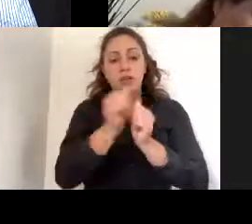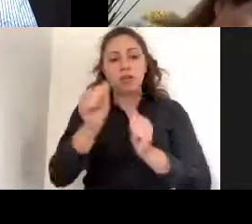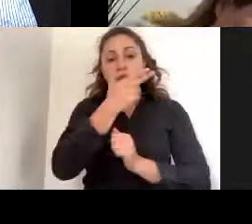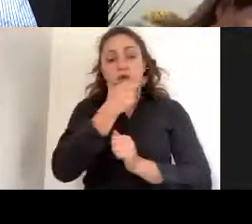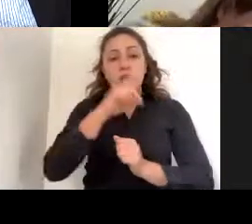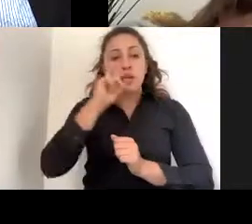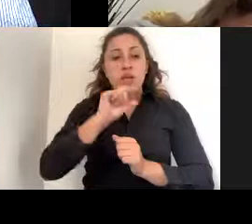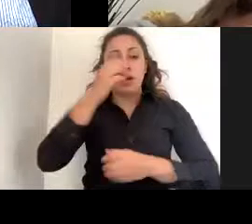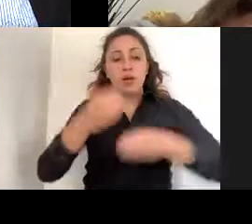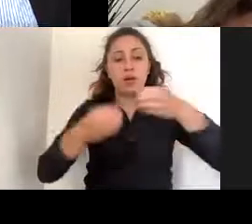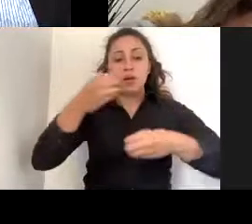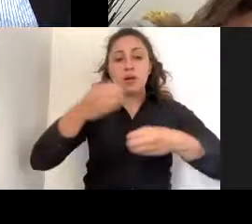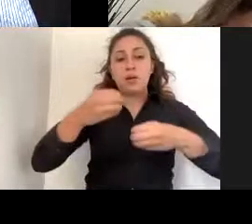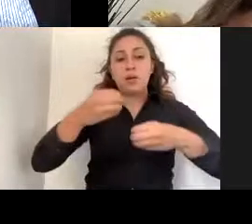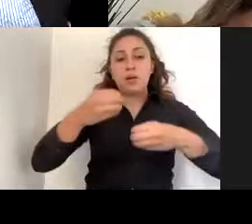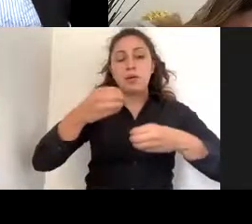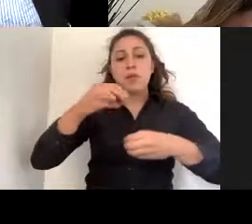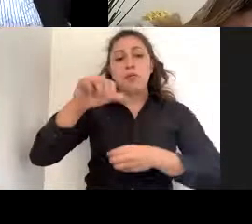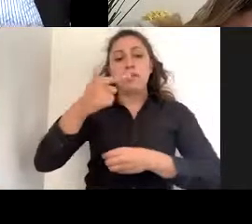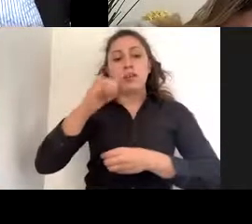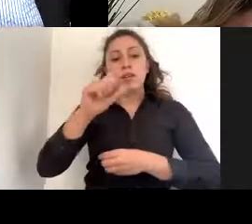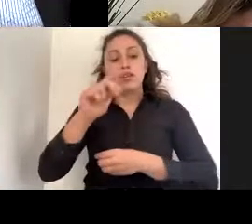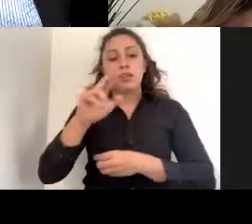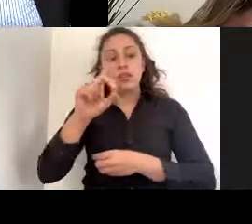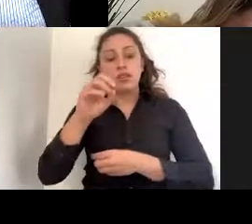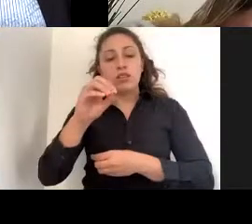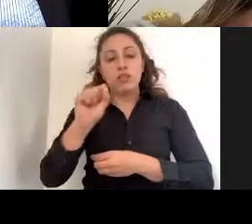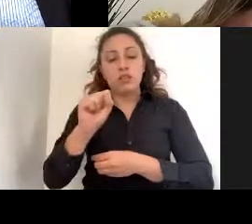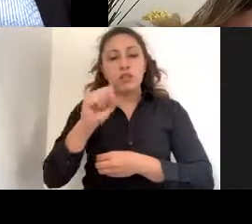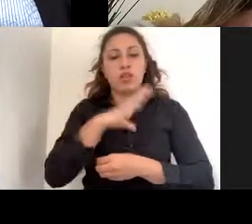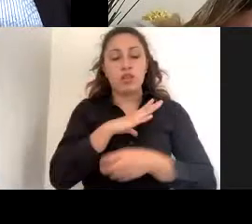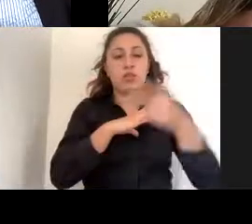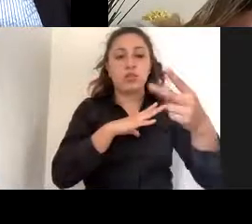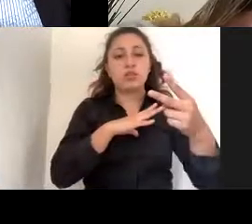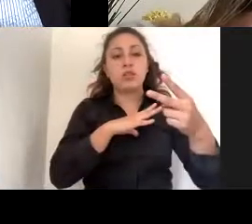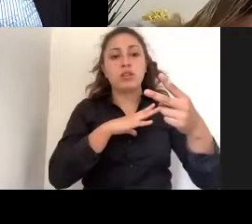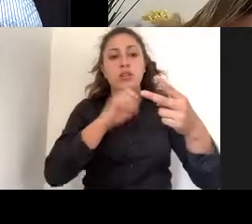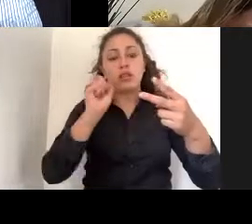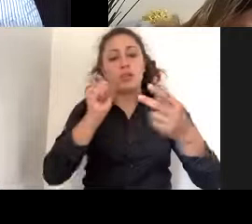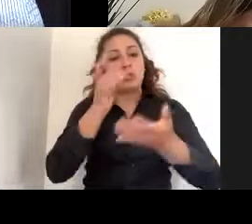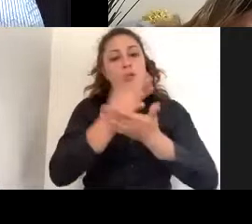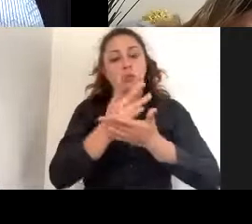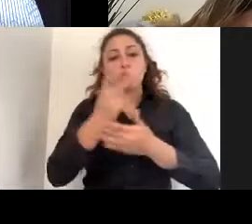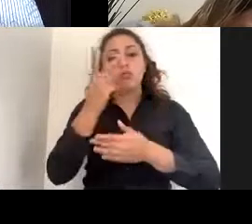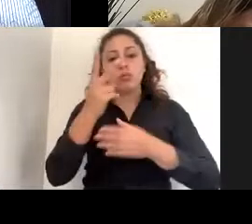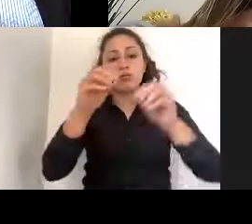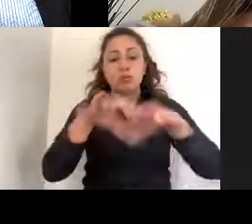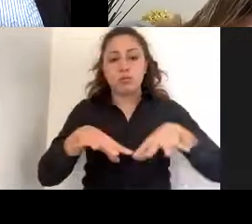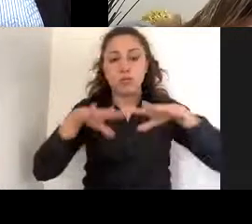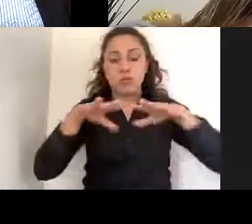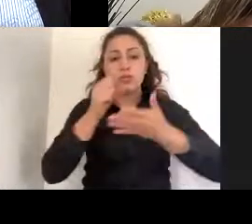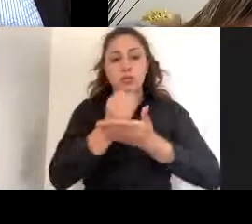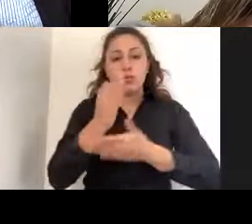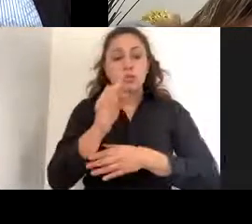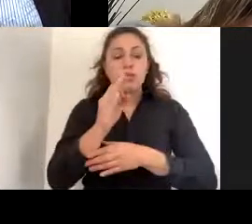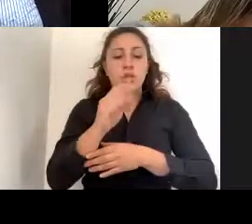dice. Lo que estamos aquí pensando es que van a ser estos 2 casos específicos los que se van a subir al pleno. Ok, gracias. Lo